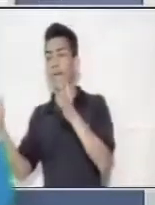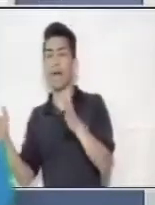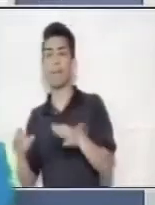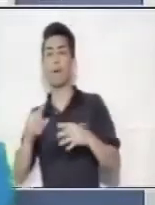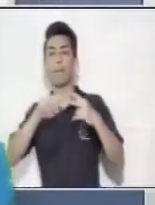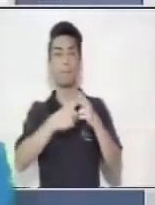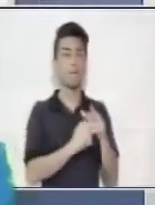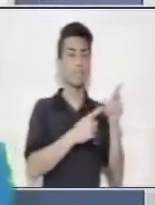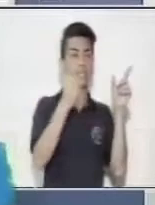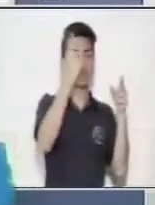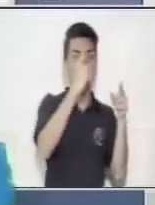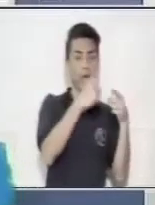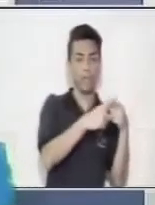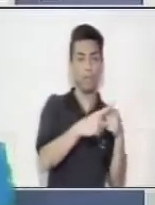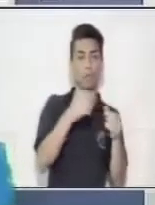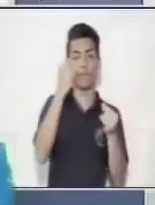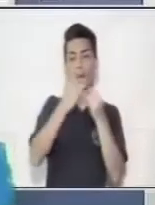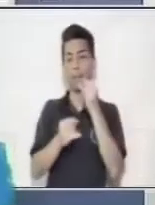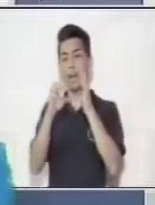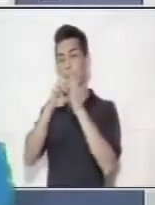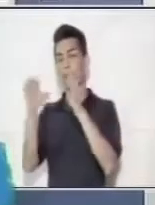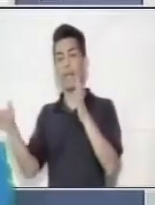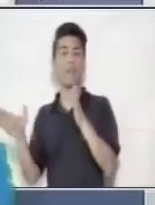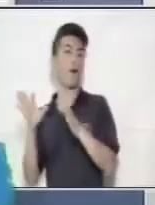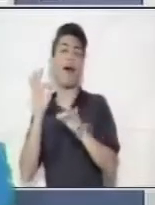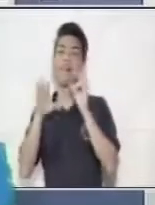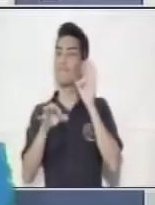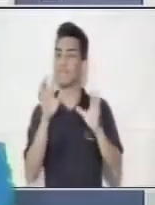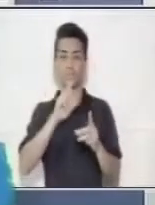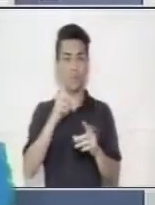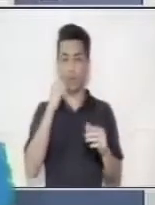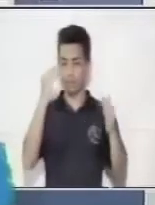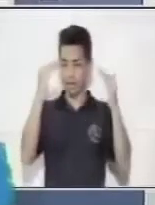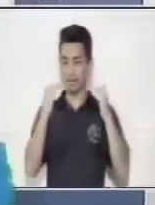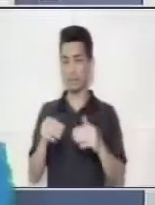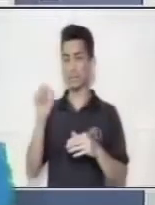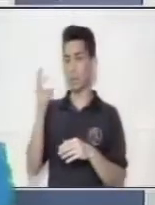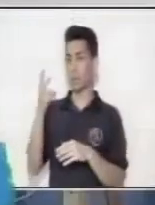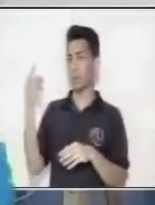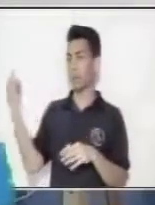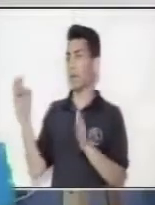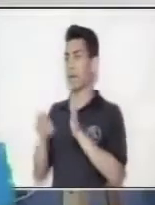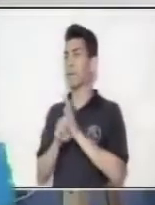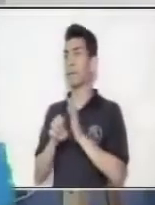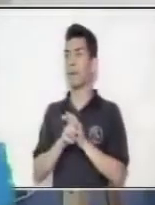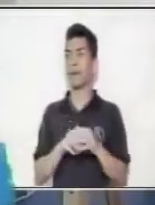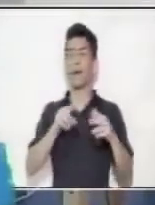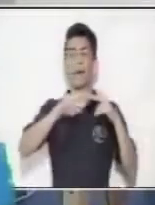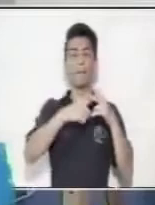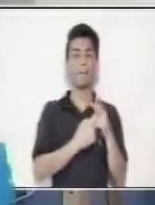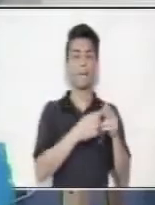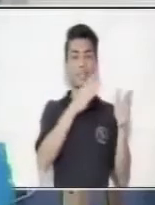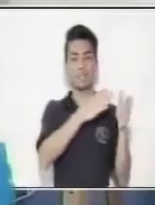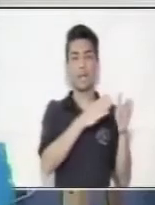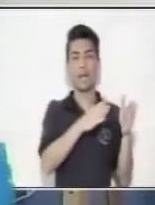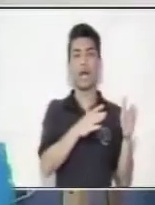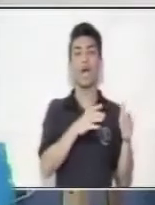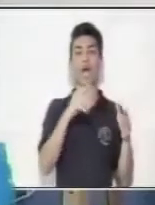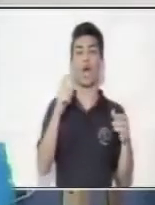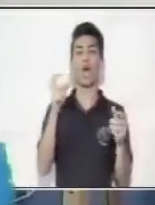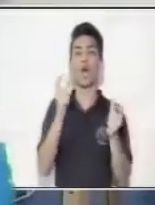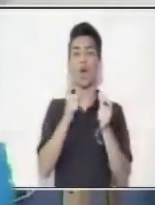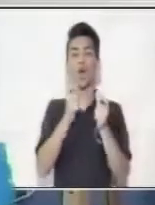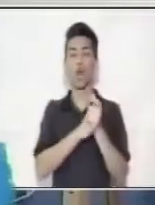ser dependiendo de su estructura. Como el segundo ejemplo que vemos que inicia con pro y que este verbo no está situado dentro